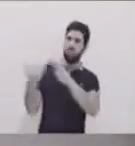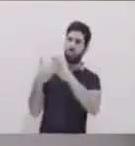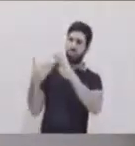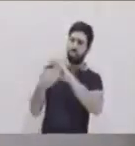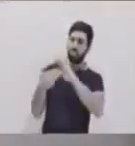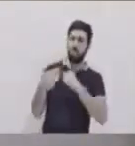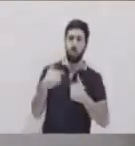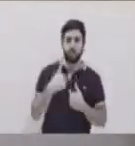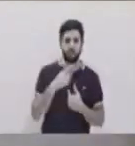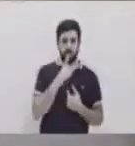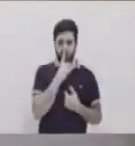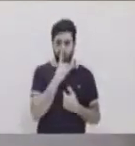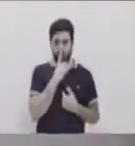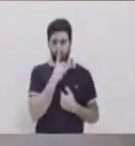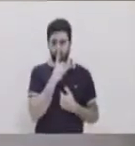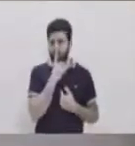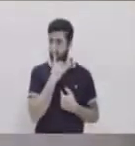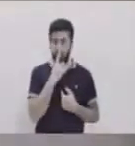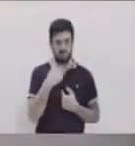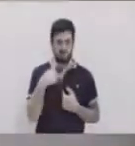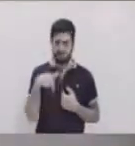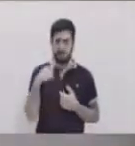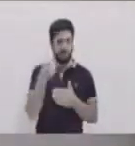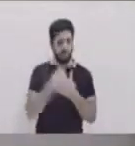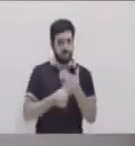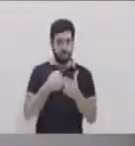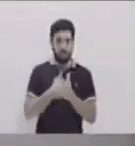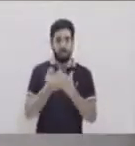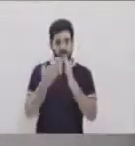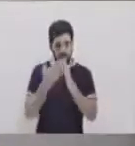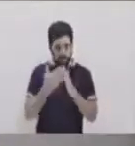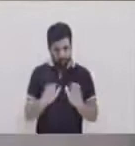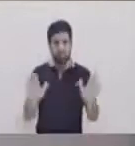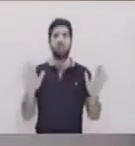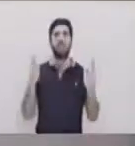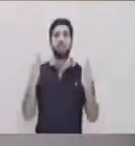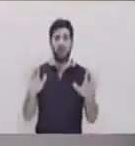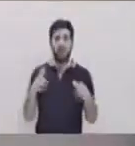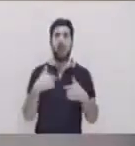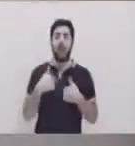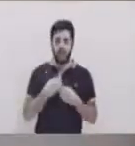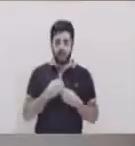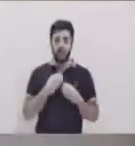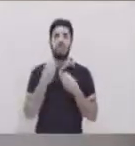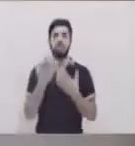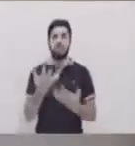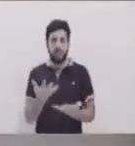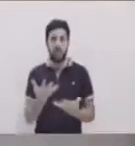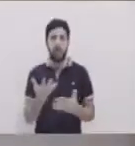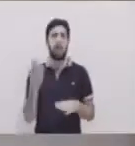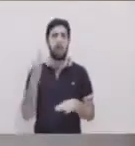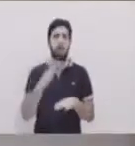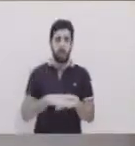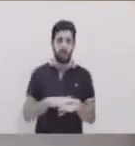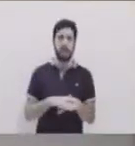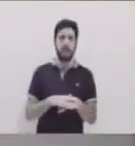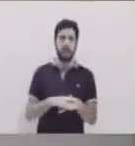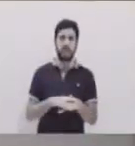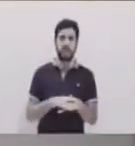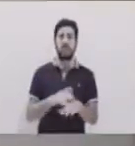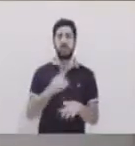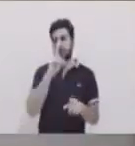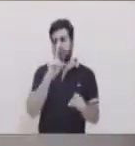bullying, entonces guardé mucho silencio, pero después de que empecé a soltarme un poco, a expresarme un poco,